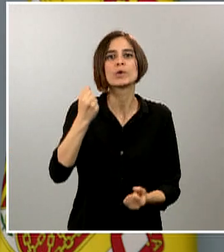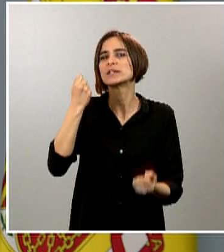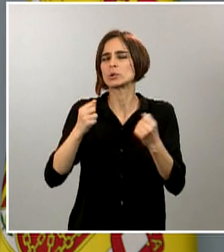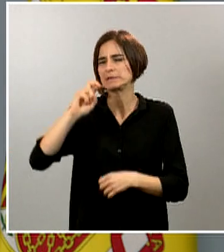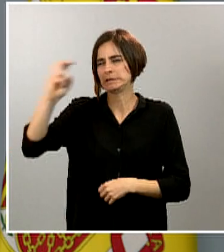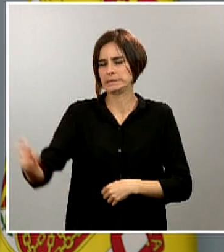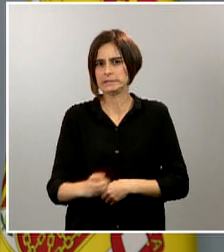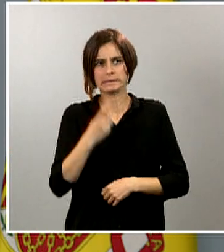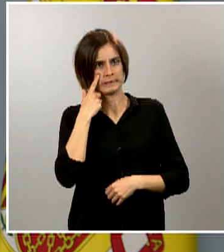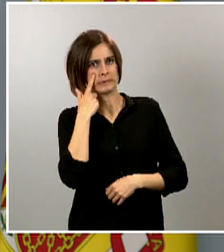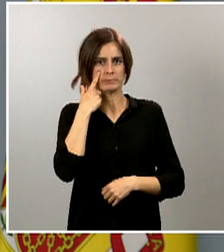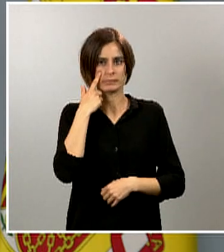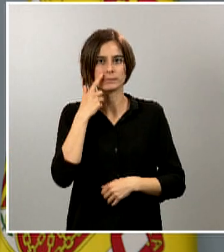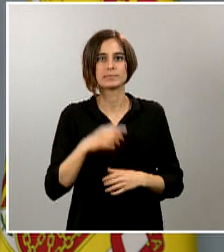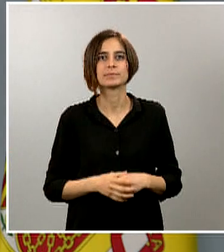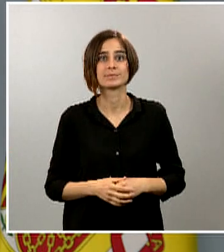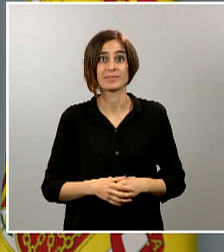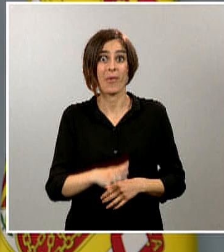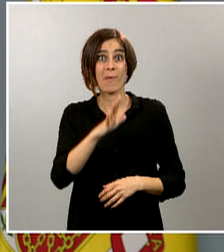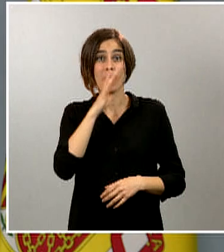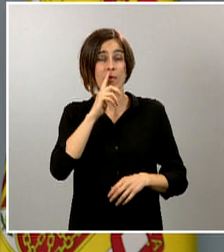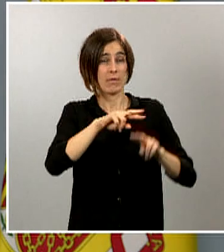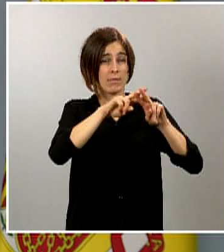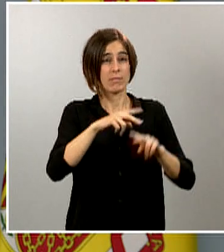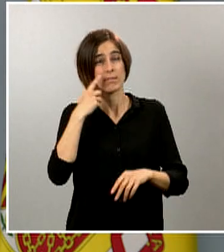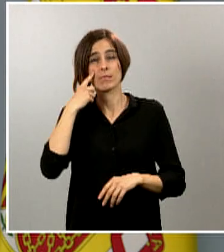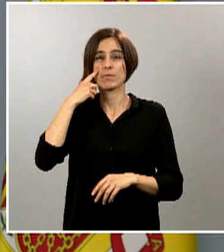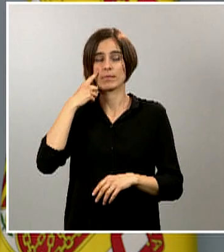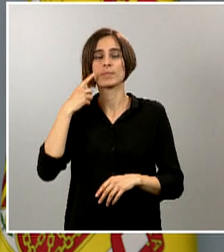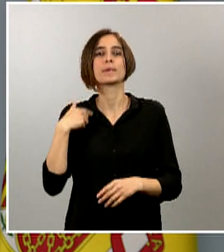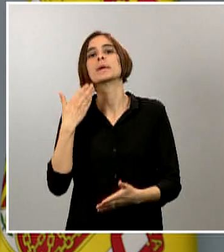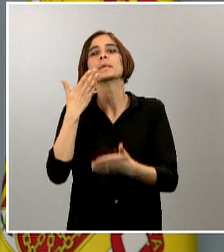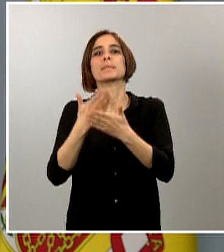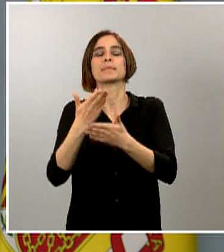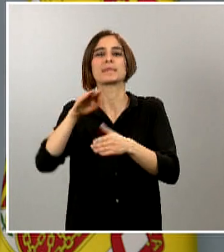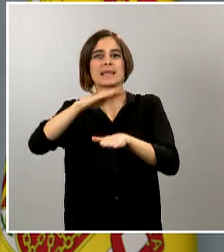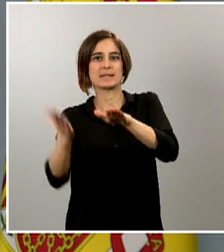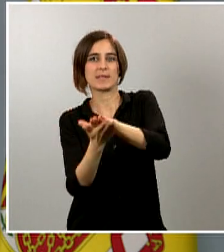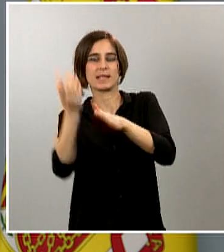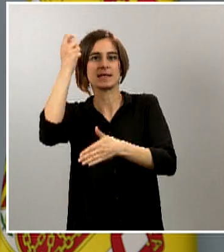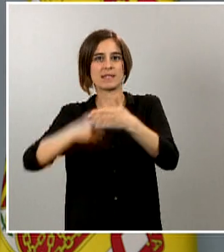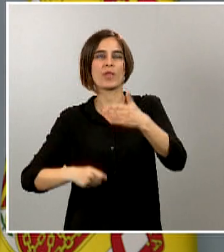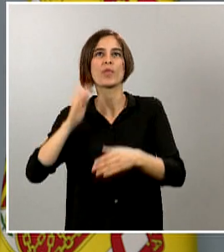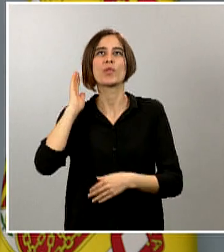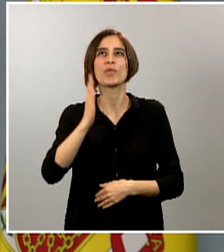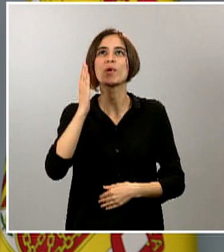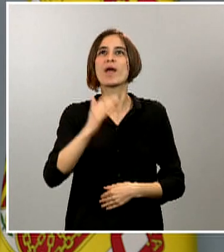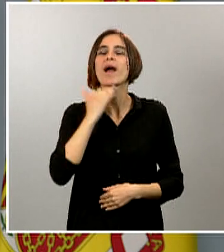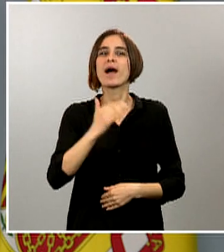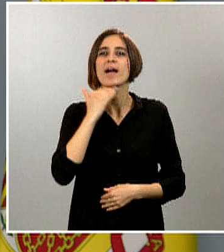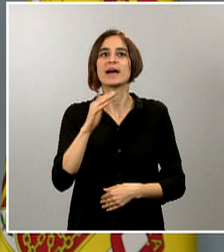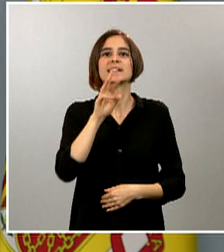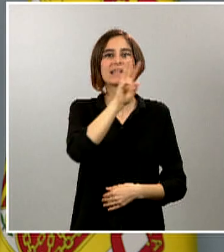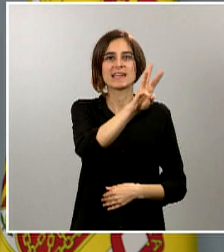ha tenido que levantar peticiones de sanción, expedientes sancionadores, en un número cercano a los